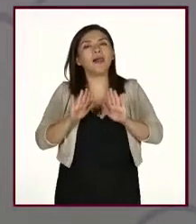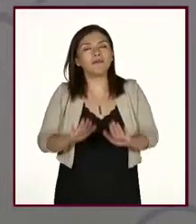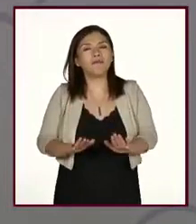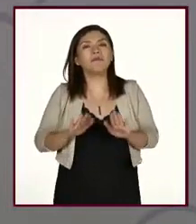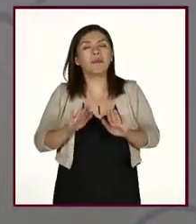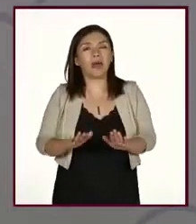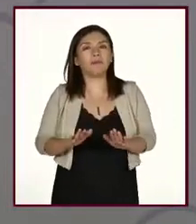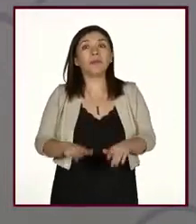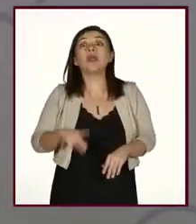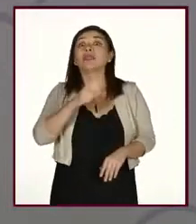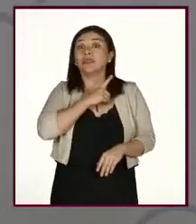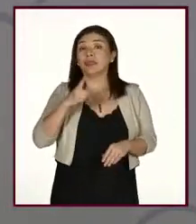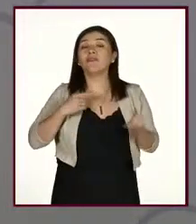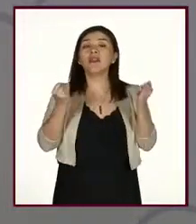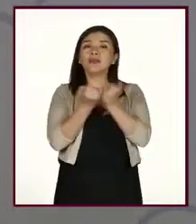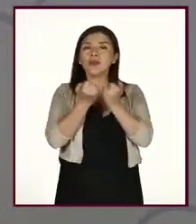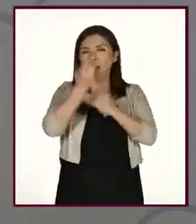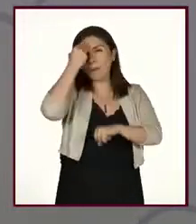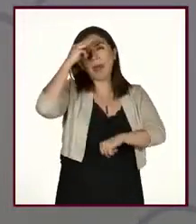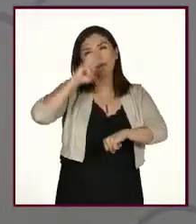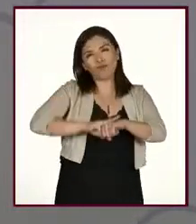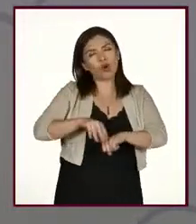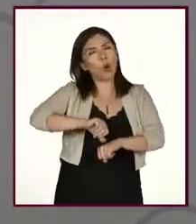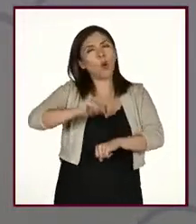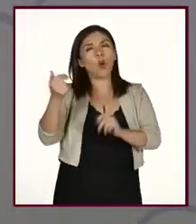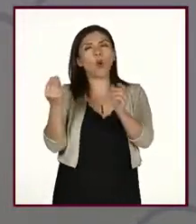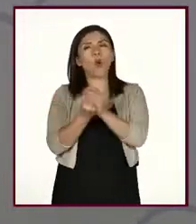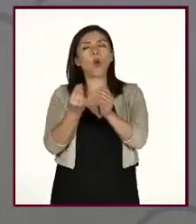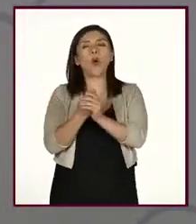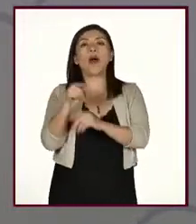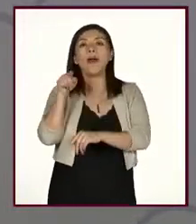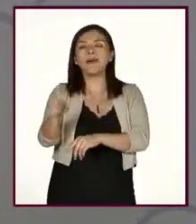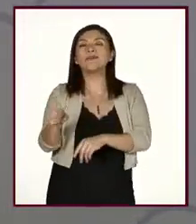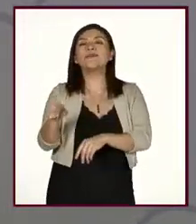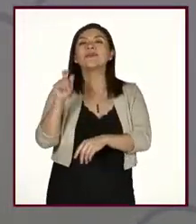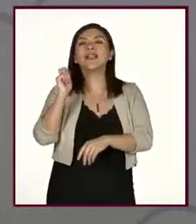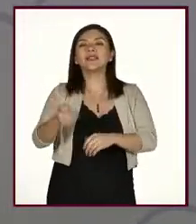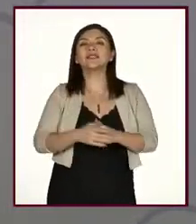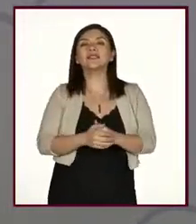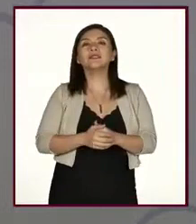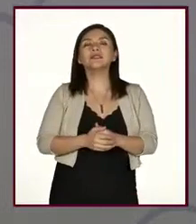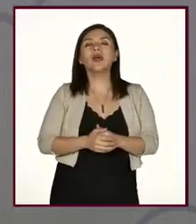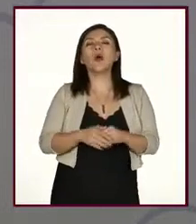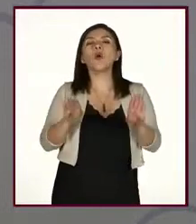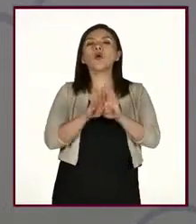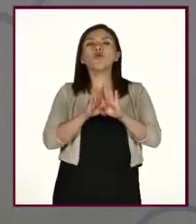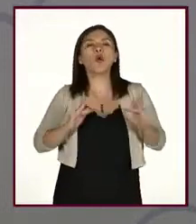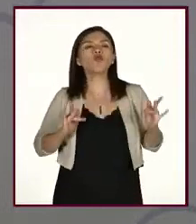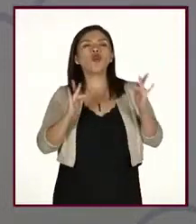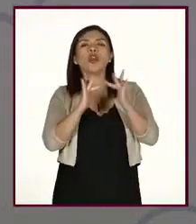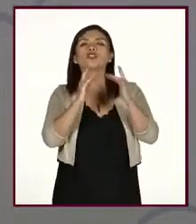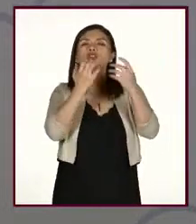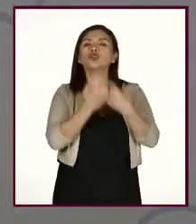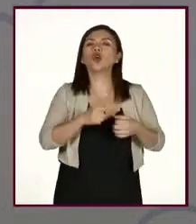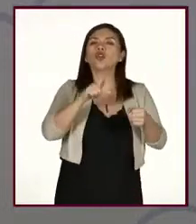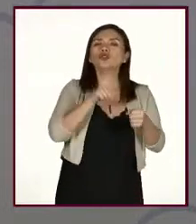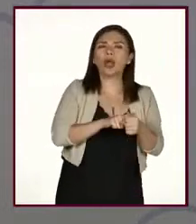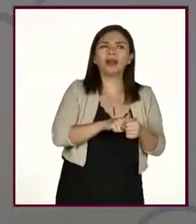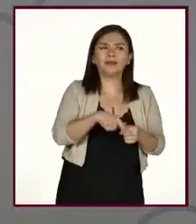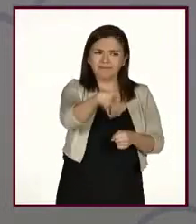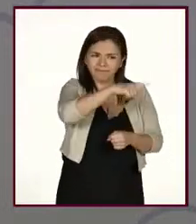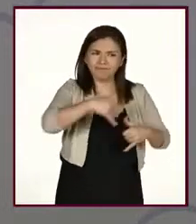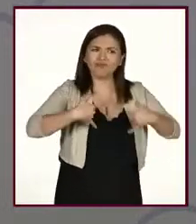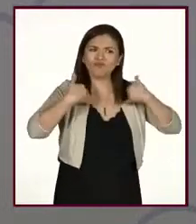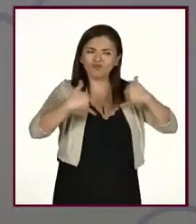no tenemos que olvidar también esta parte muy importante de la conexión social, de motivar a los niños, a los adolescentes,